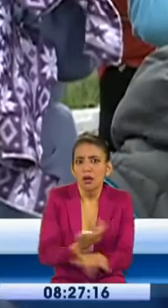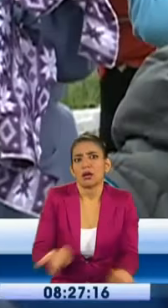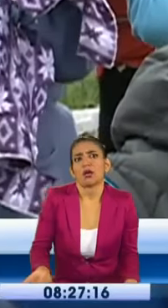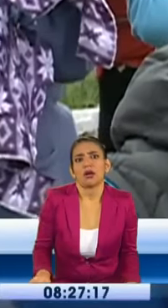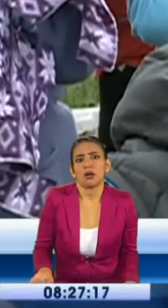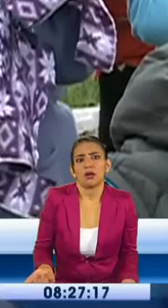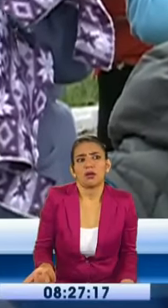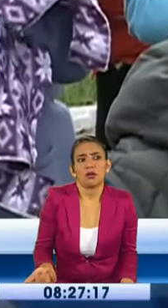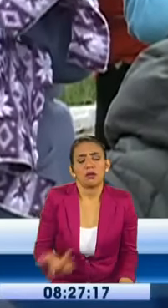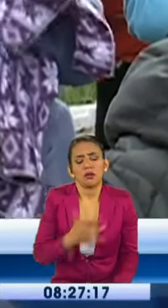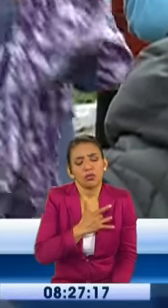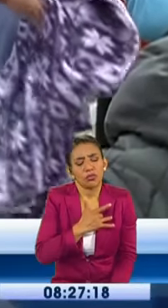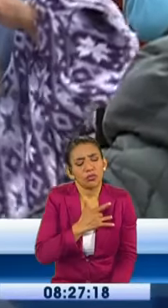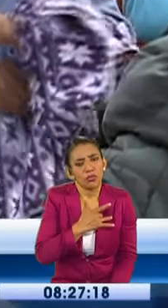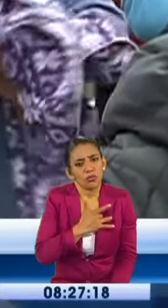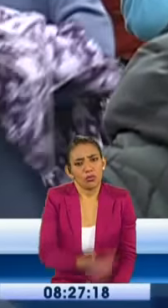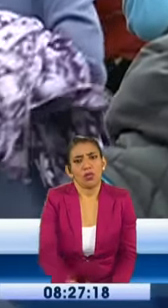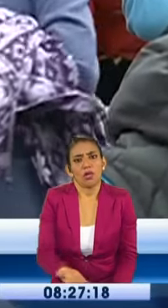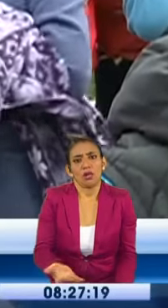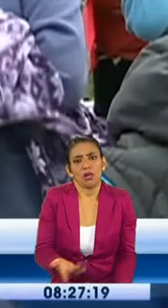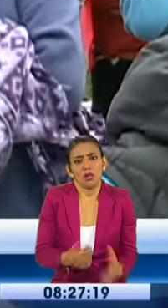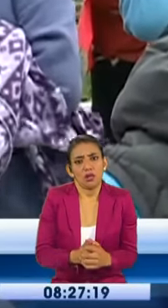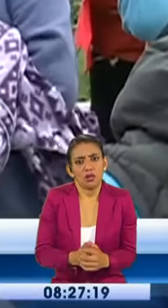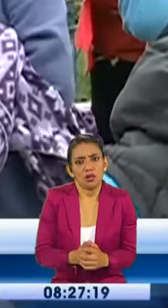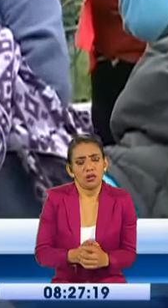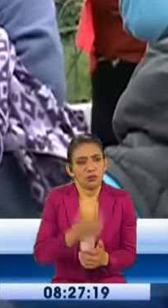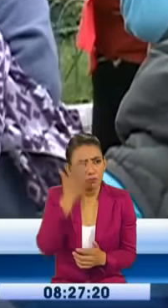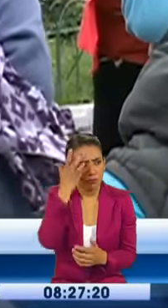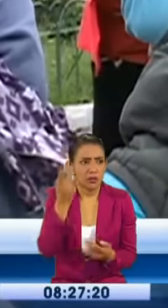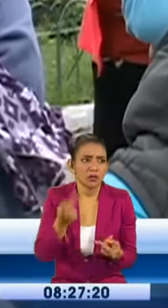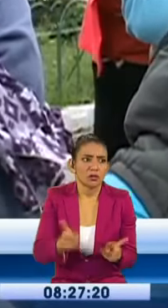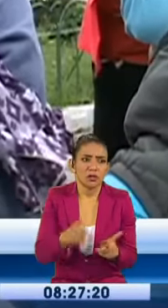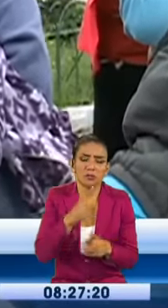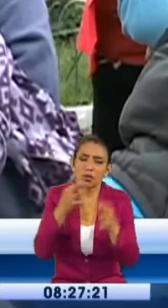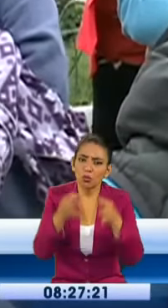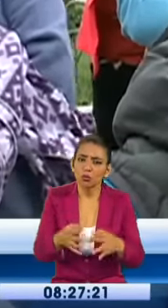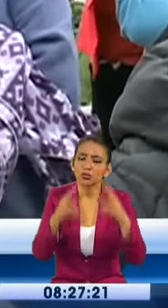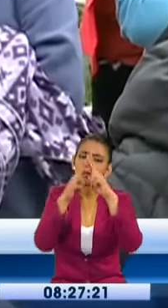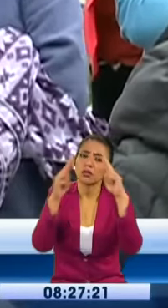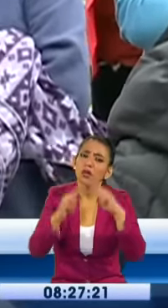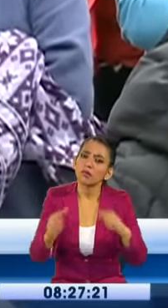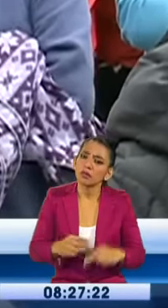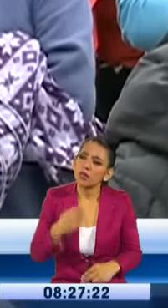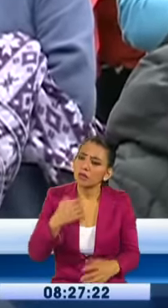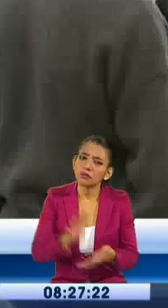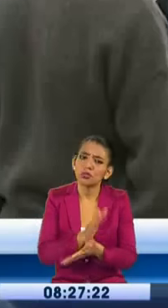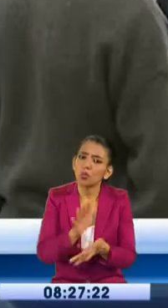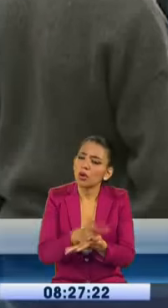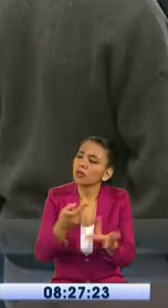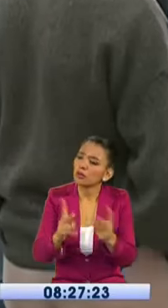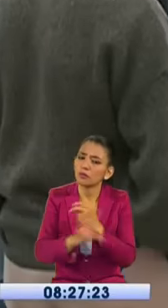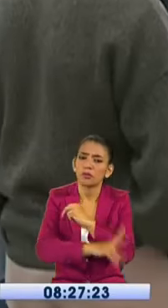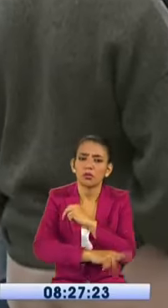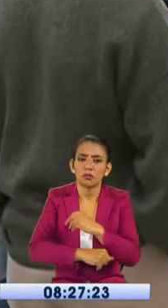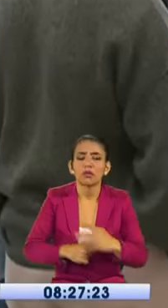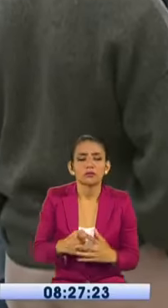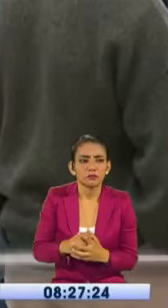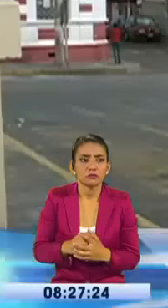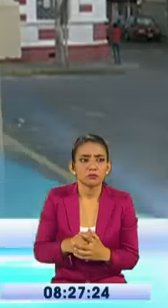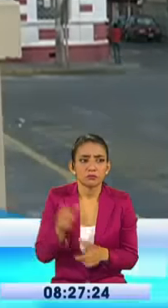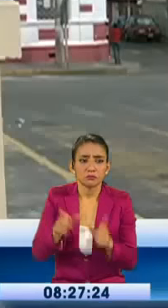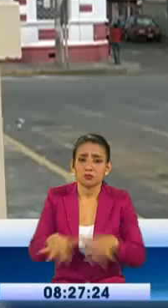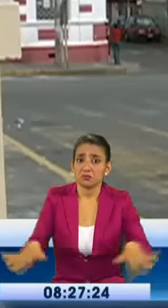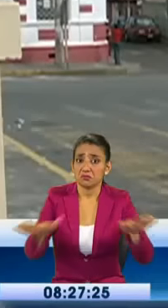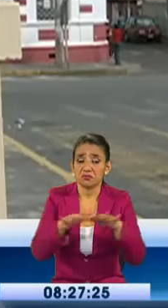eso es algo que nos duele mucho, porque incluso también hasta la Navidad de nuestros niños, de nuestra escuela. Según aseguran los habitantes,